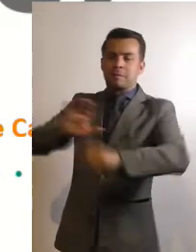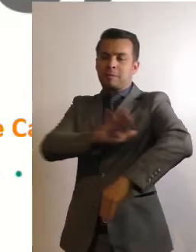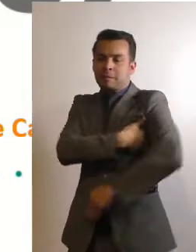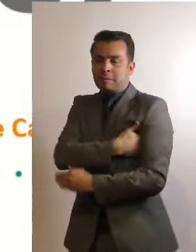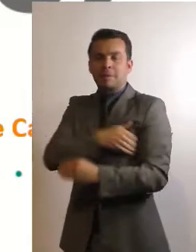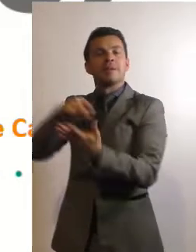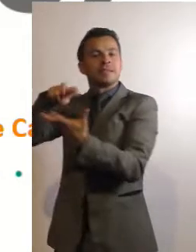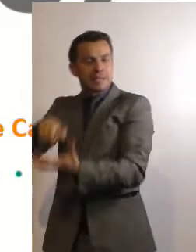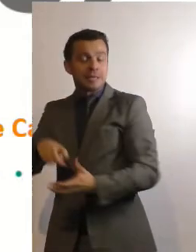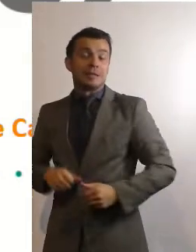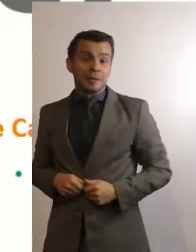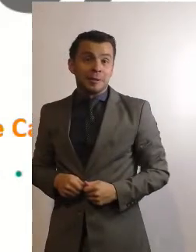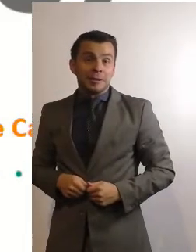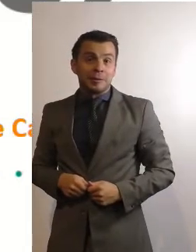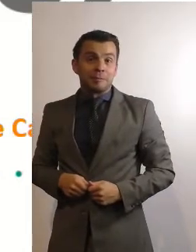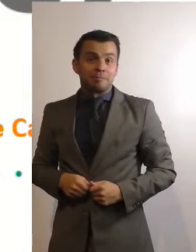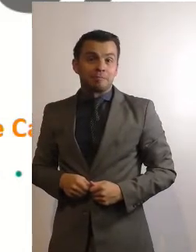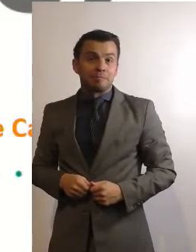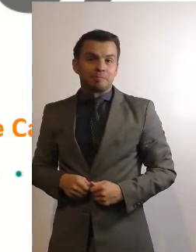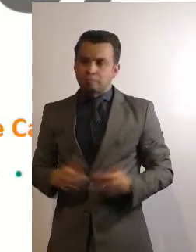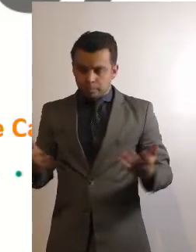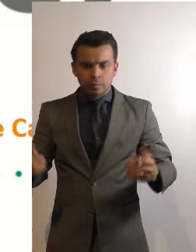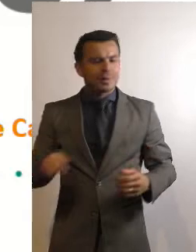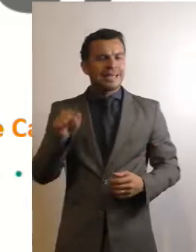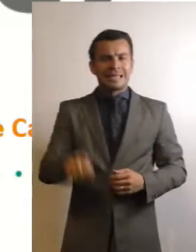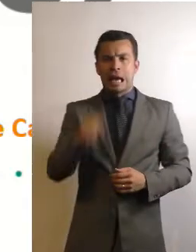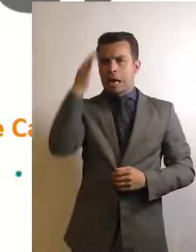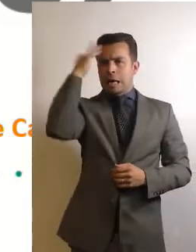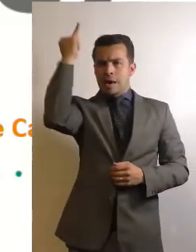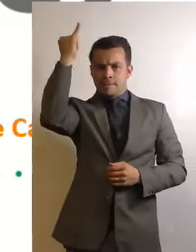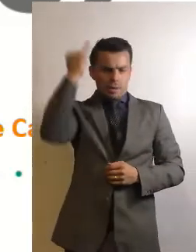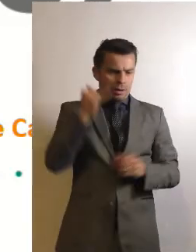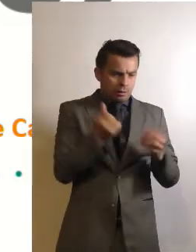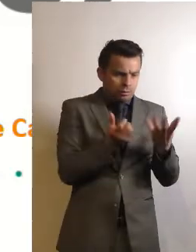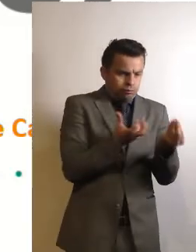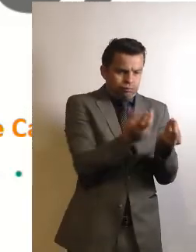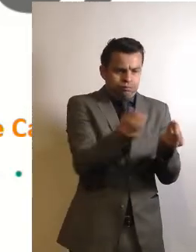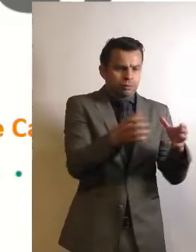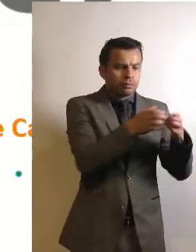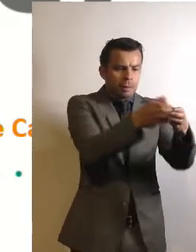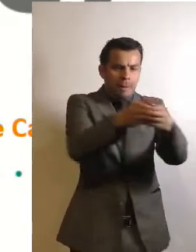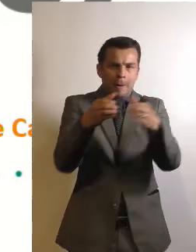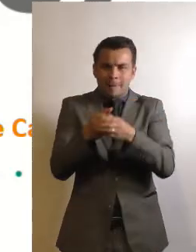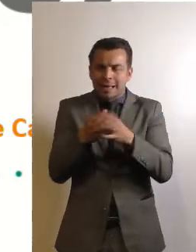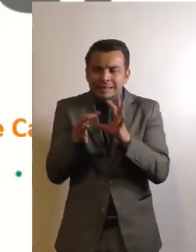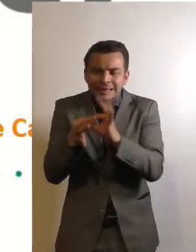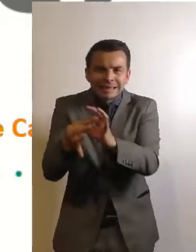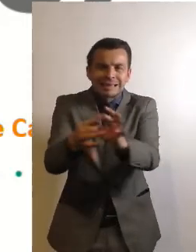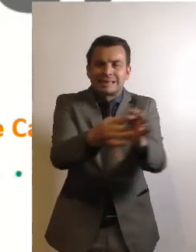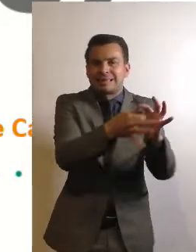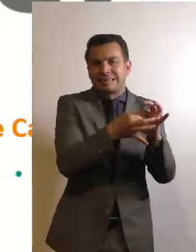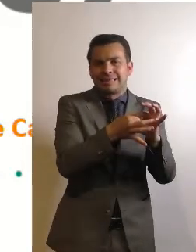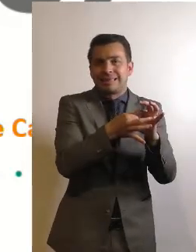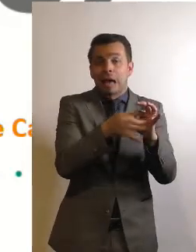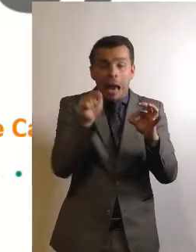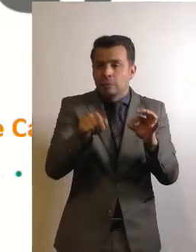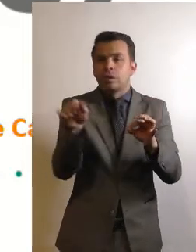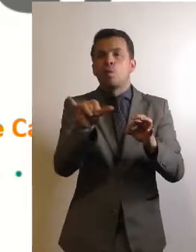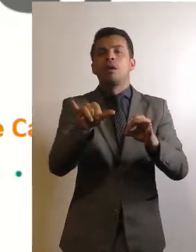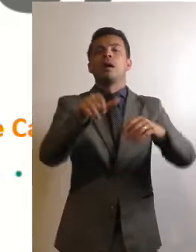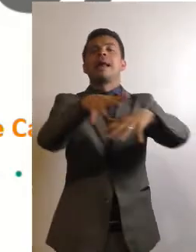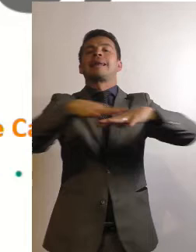Es la participación en diferentes redes académicas de nuestros investigadores,